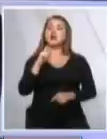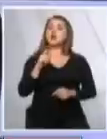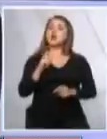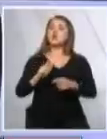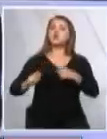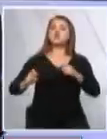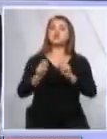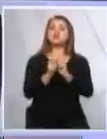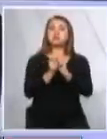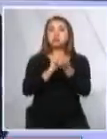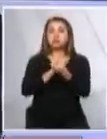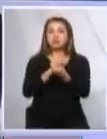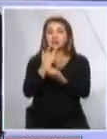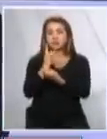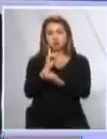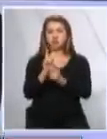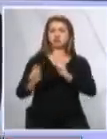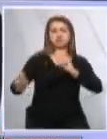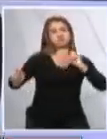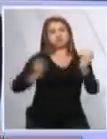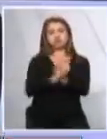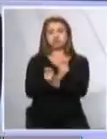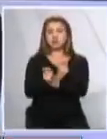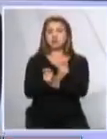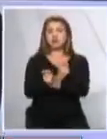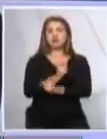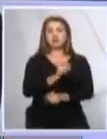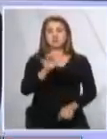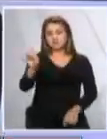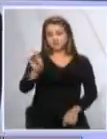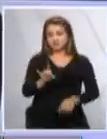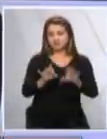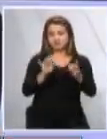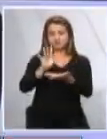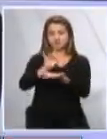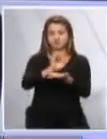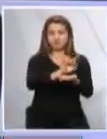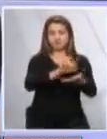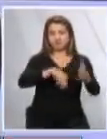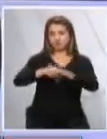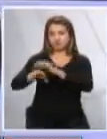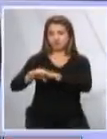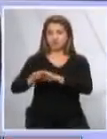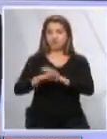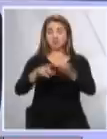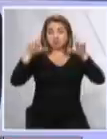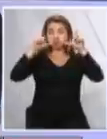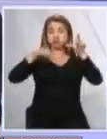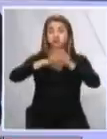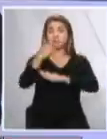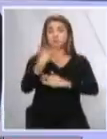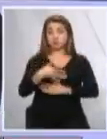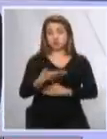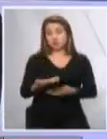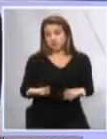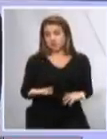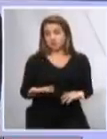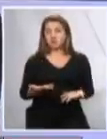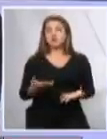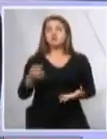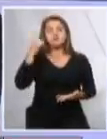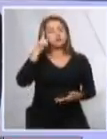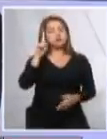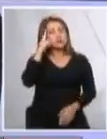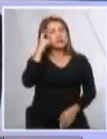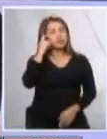gabinete que le implica cambiar al grueso de los ministros más significativos. En la práctica, aunque